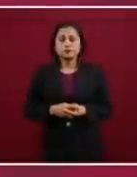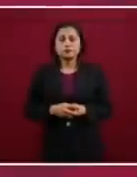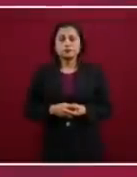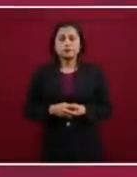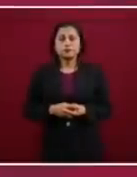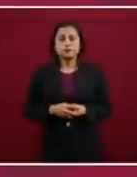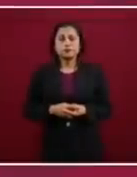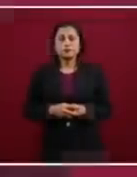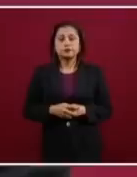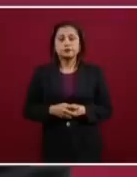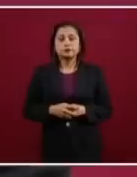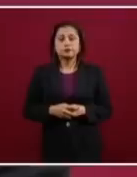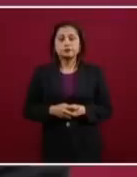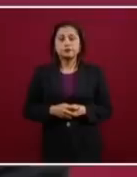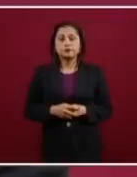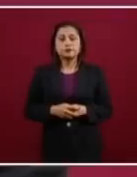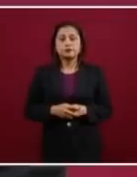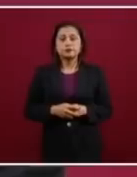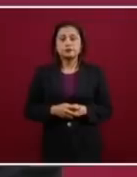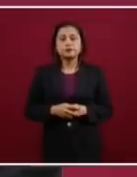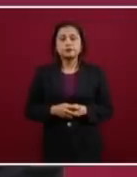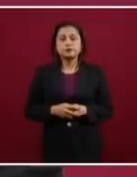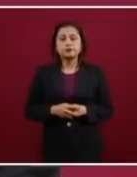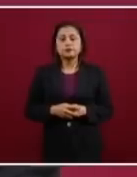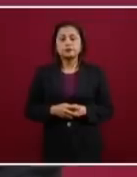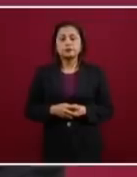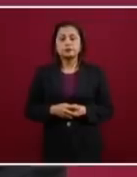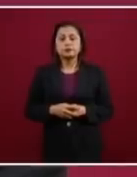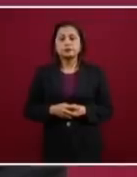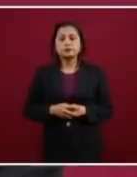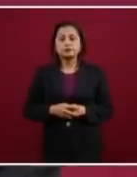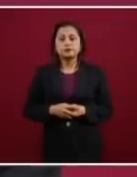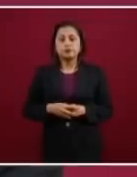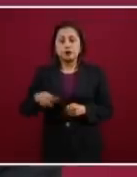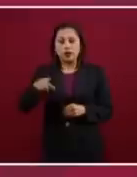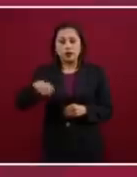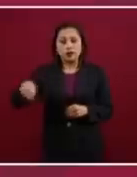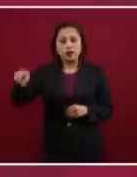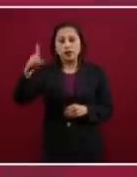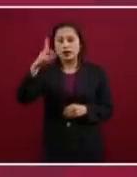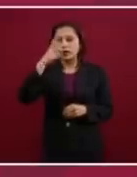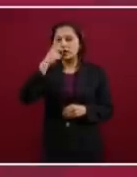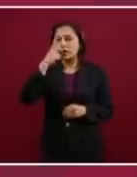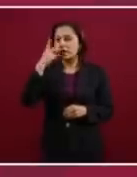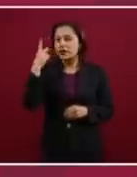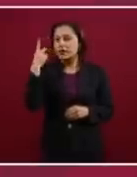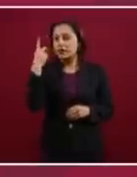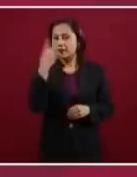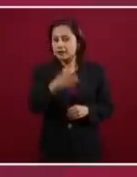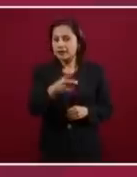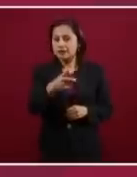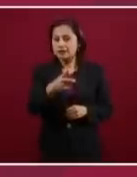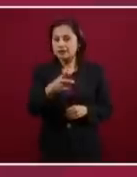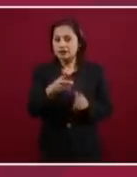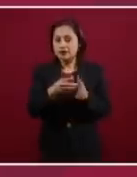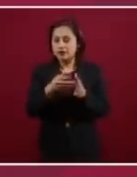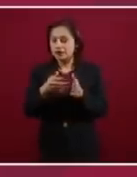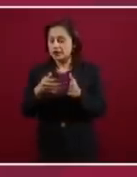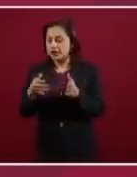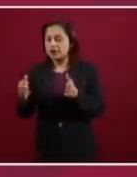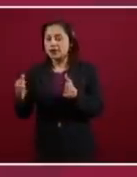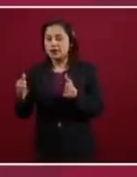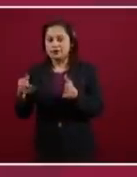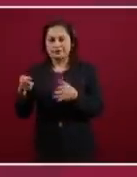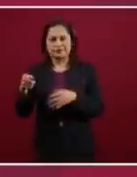no fue así el comportamiento sigue sin ser así el comportamiento